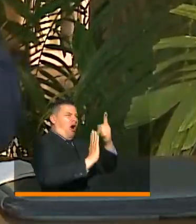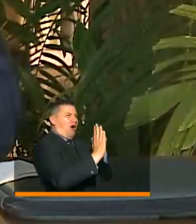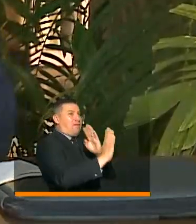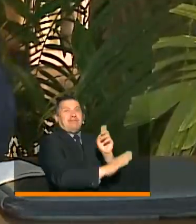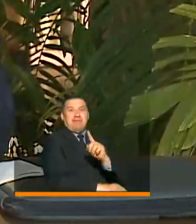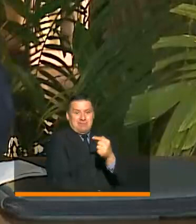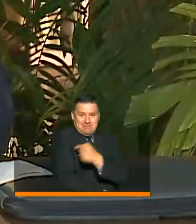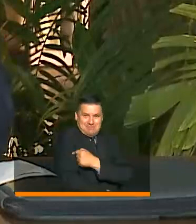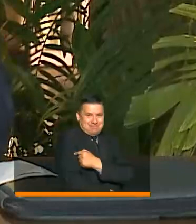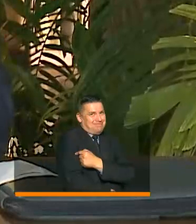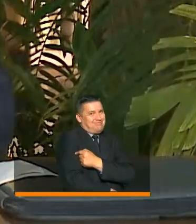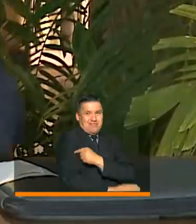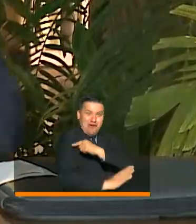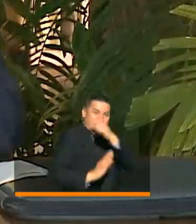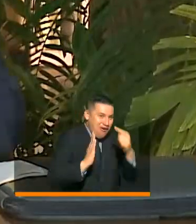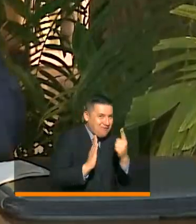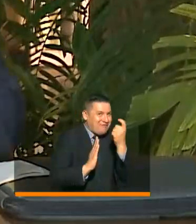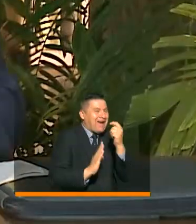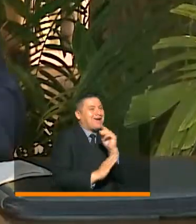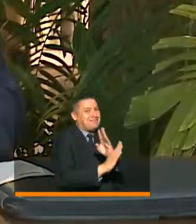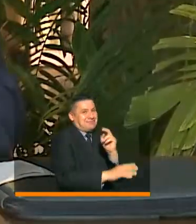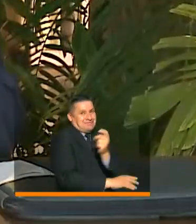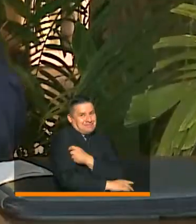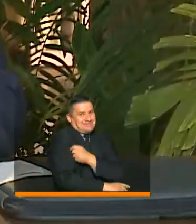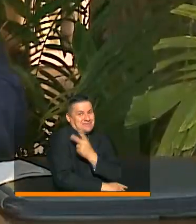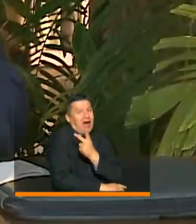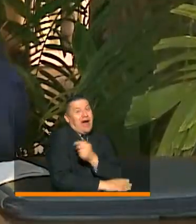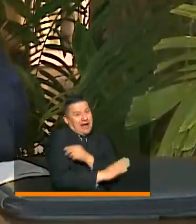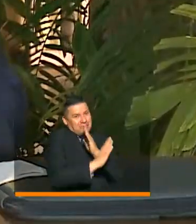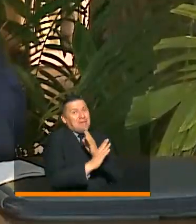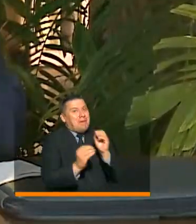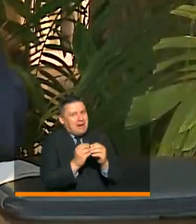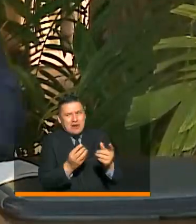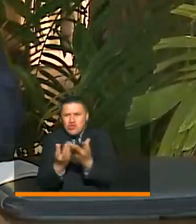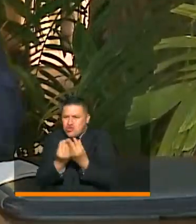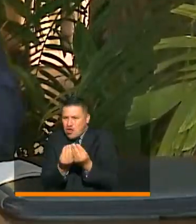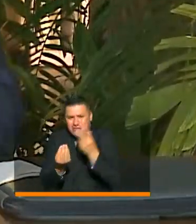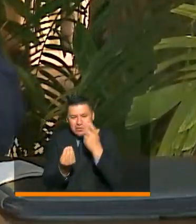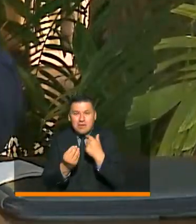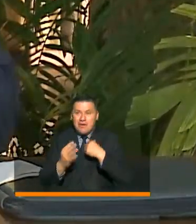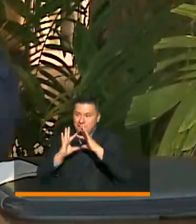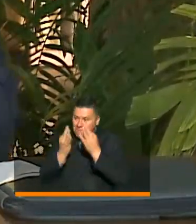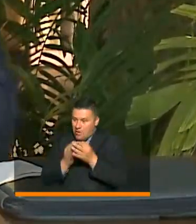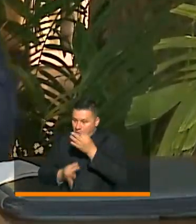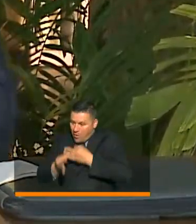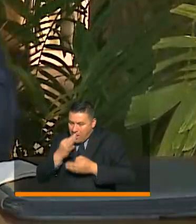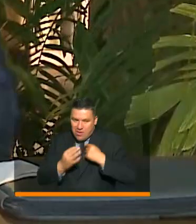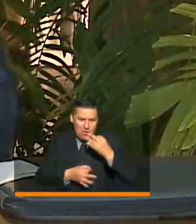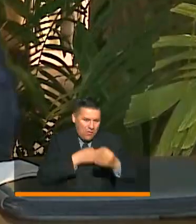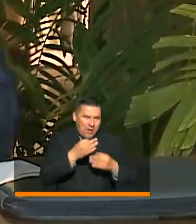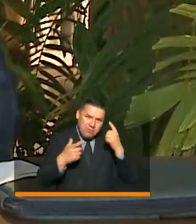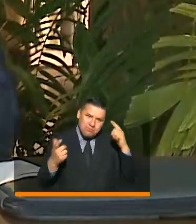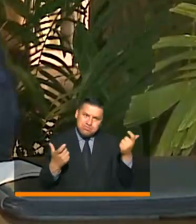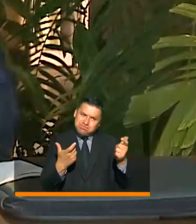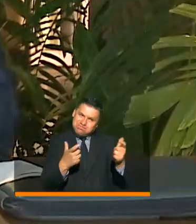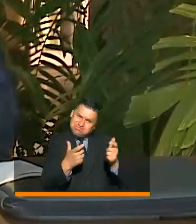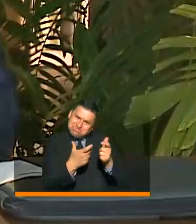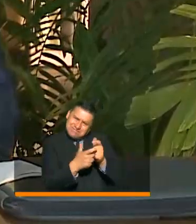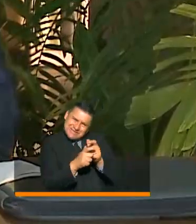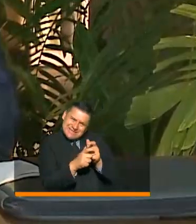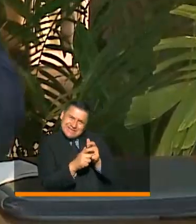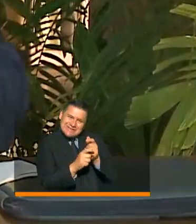cuidando. Todos debemos seguirnos cuidando y si nos protegemos nosotros, nuestra familia y la comunidad, podemos minimizar este riesgo de